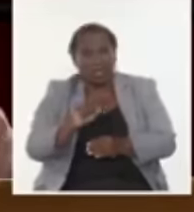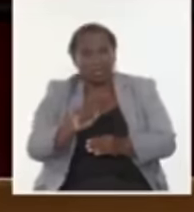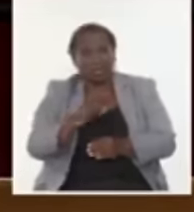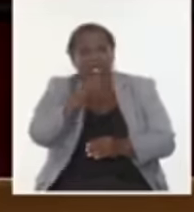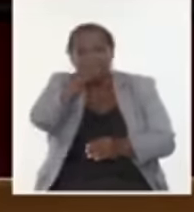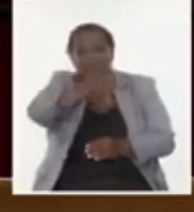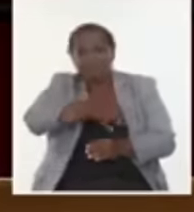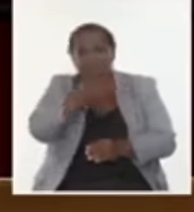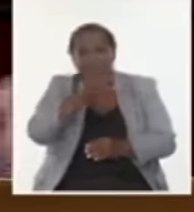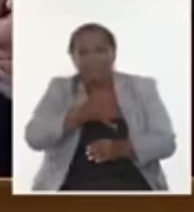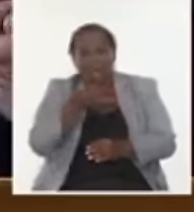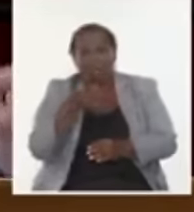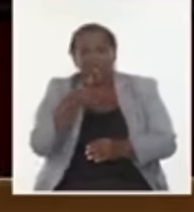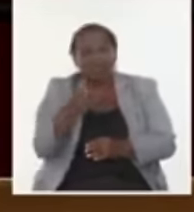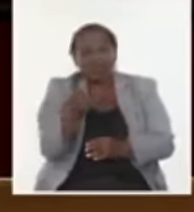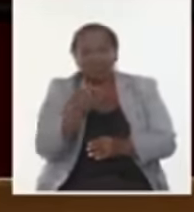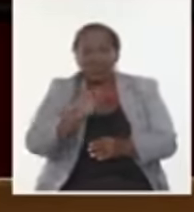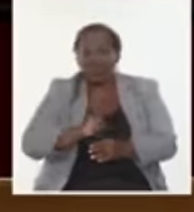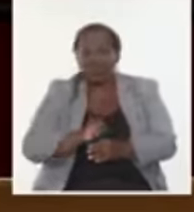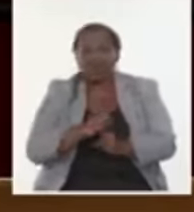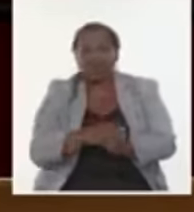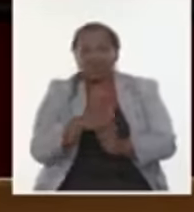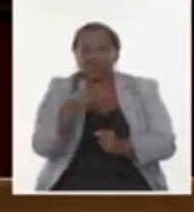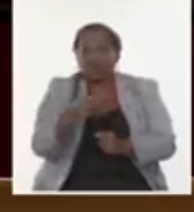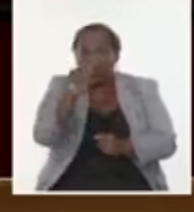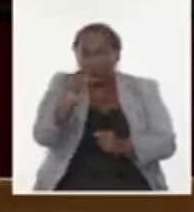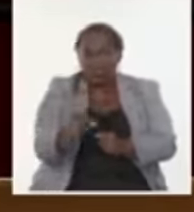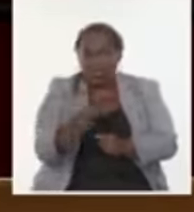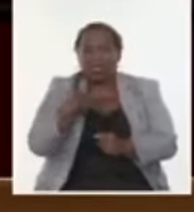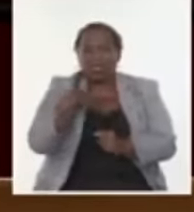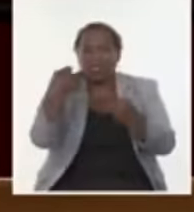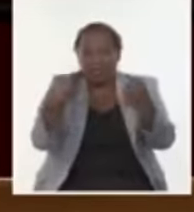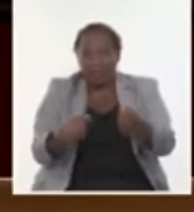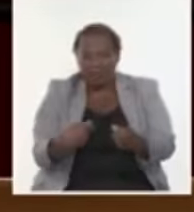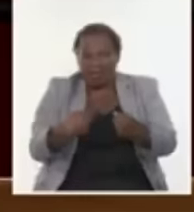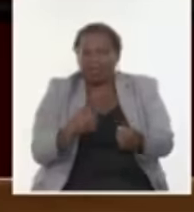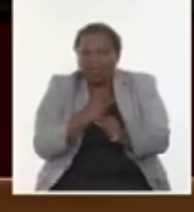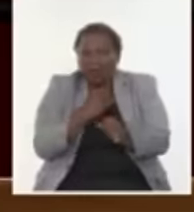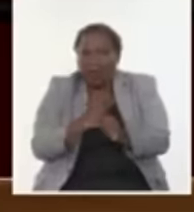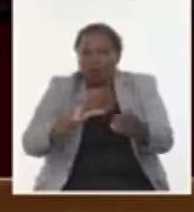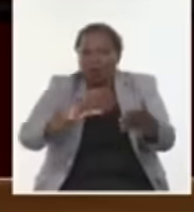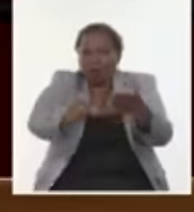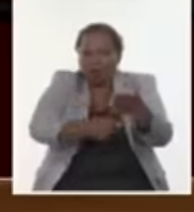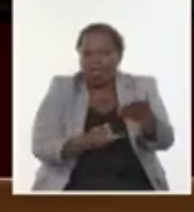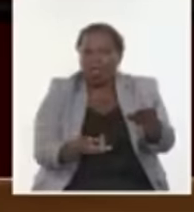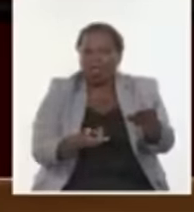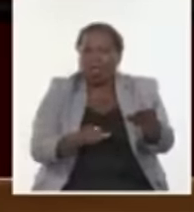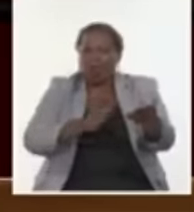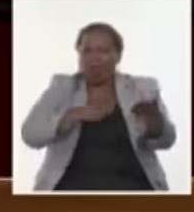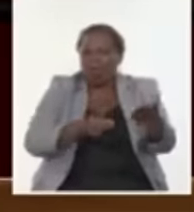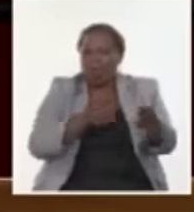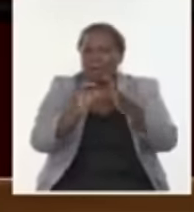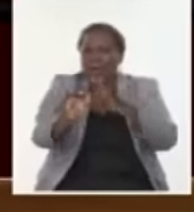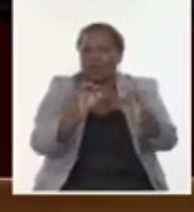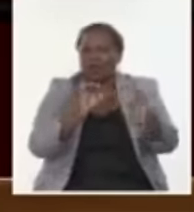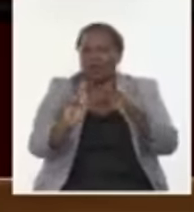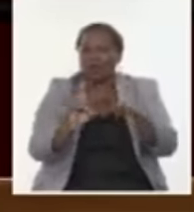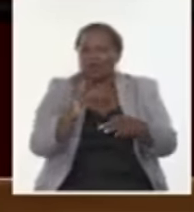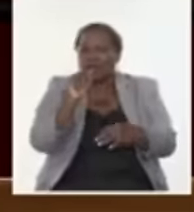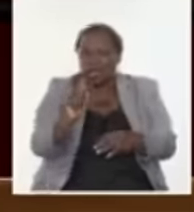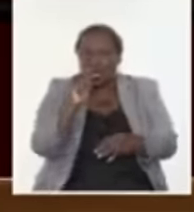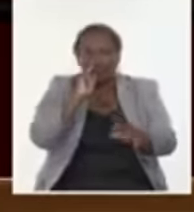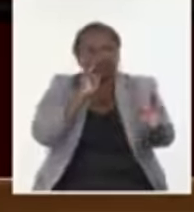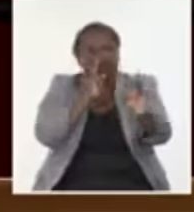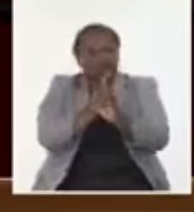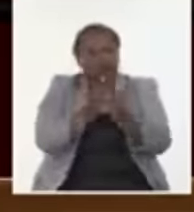hay que otorgar a esas personas el derecho que le compete. Y nosotros tenemos que verlo con ellos y con sus empleadores, que